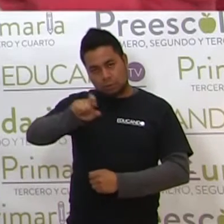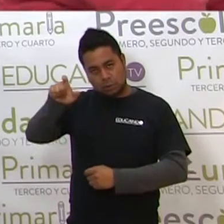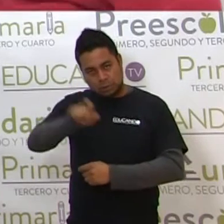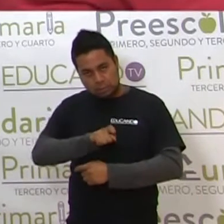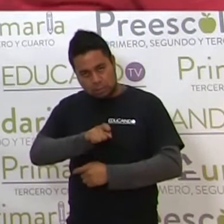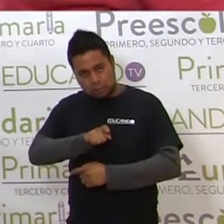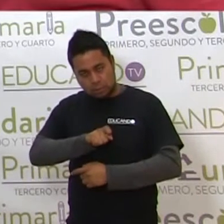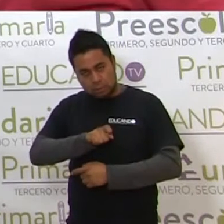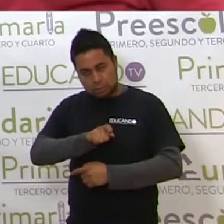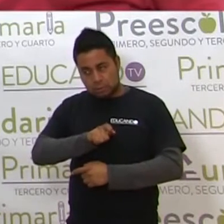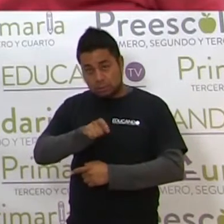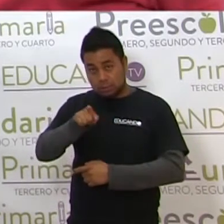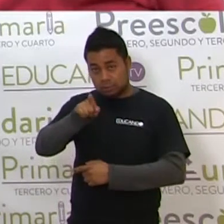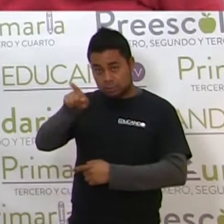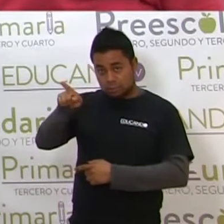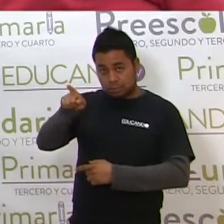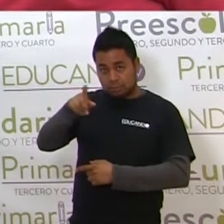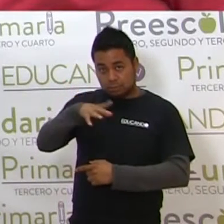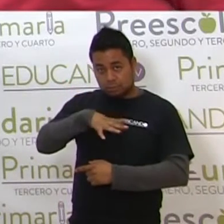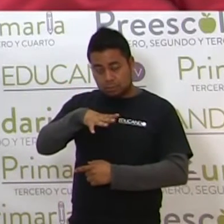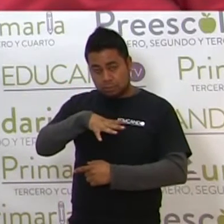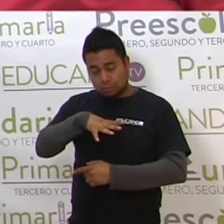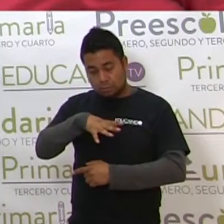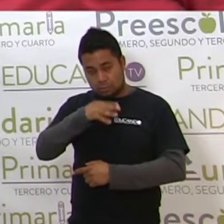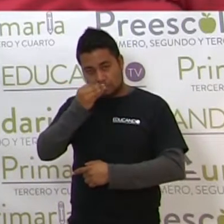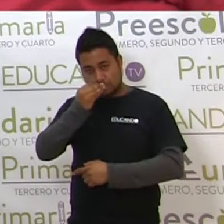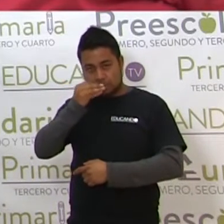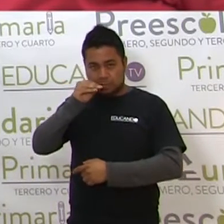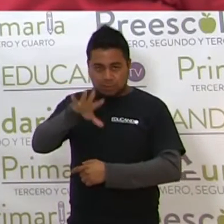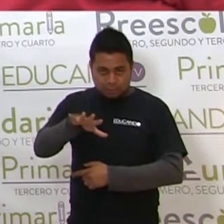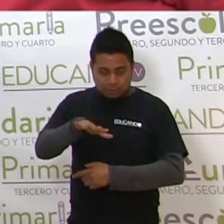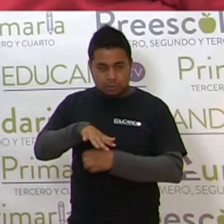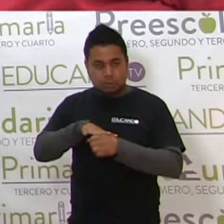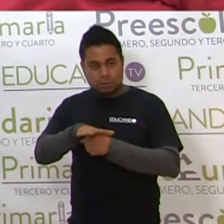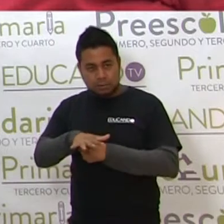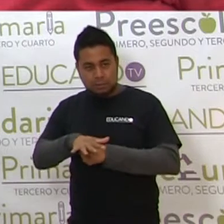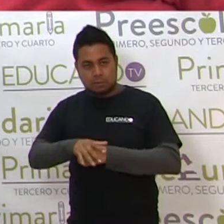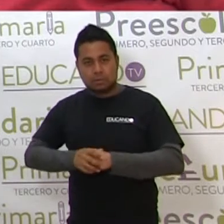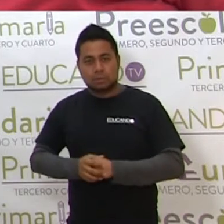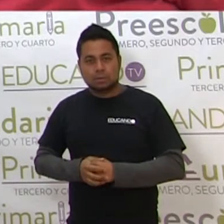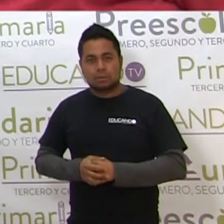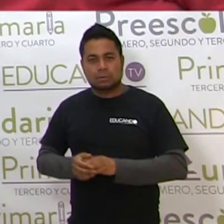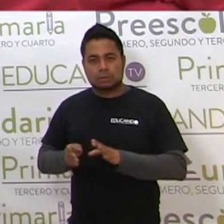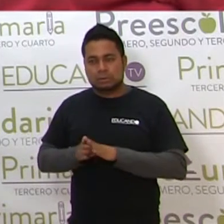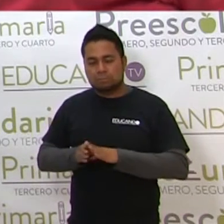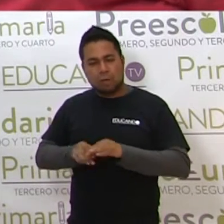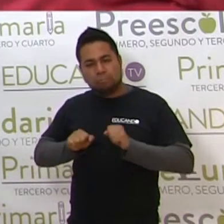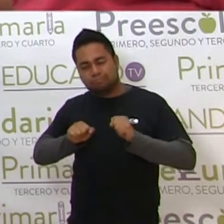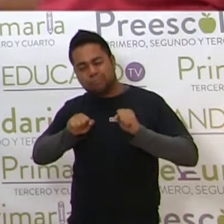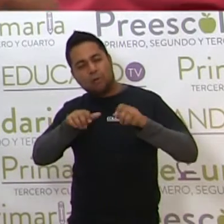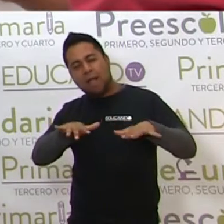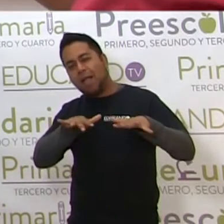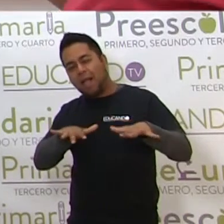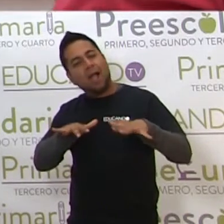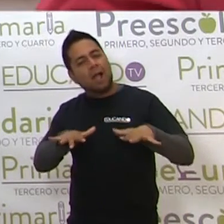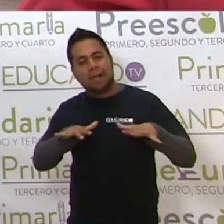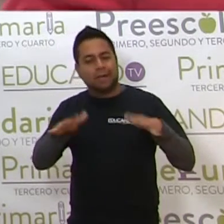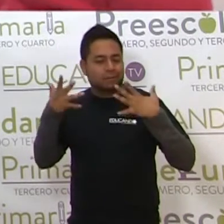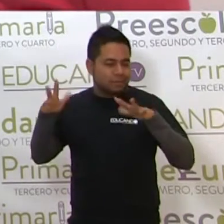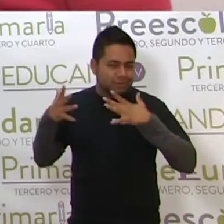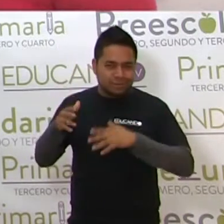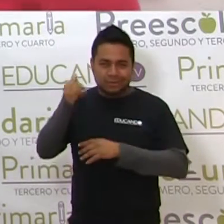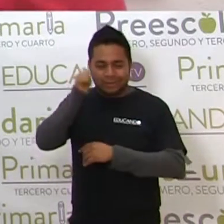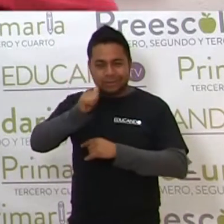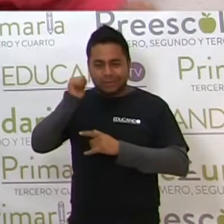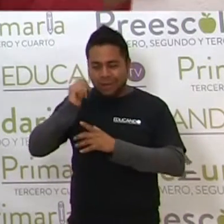del famoso vistoso y multiaccion flor de